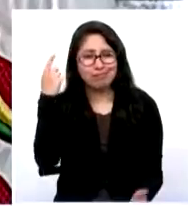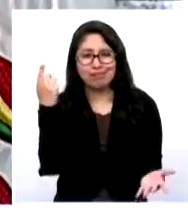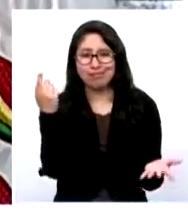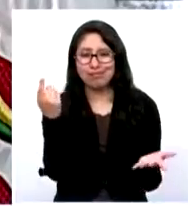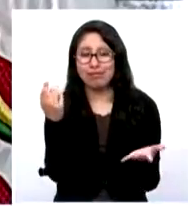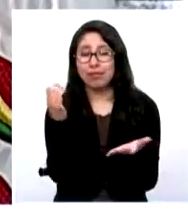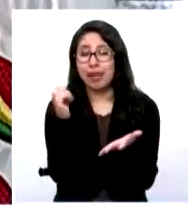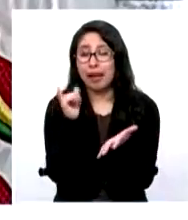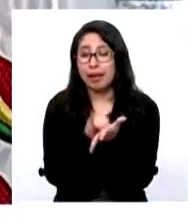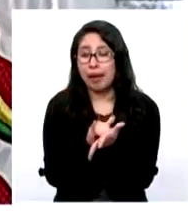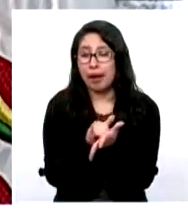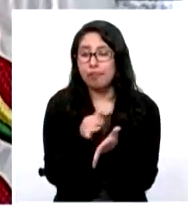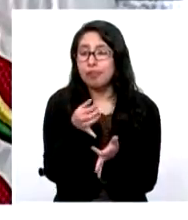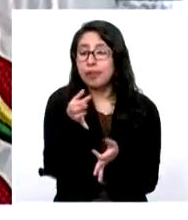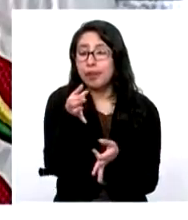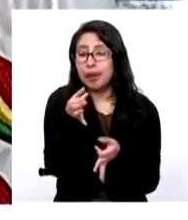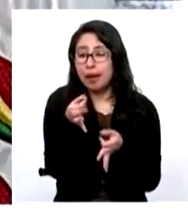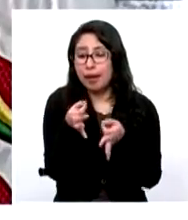que si ese es el regalo